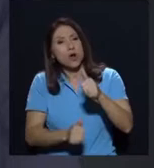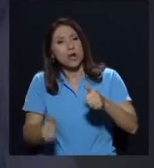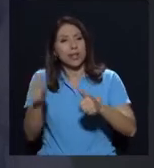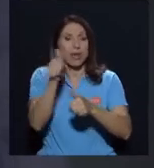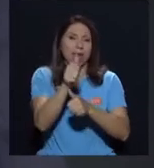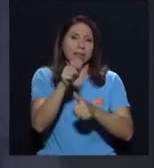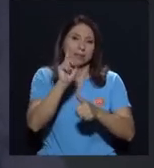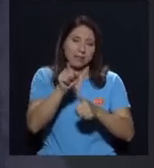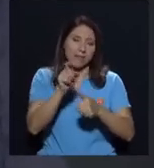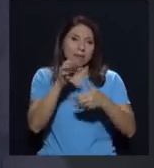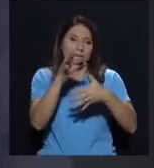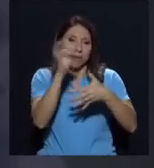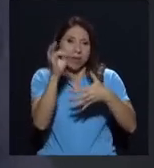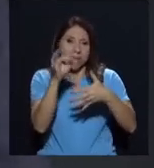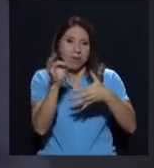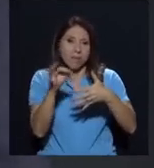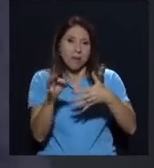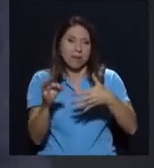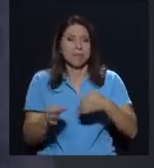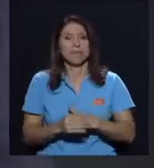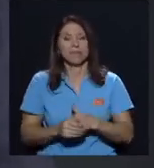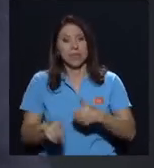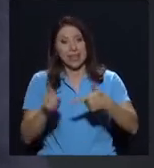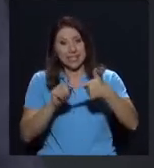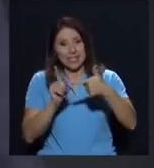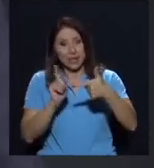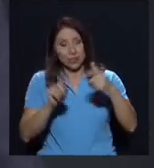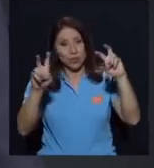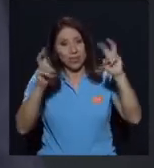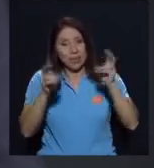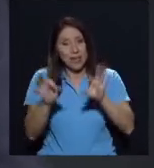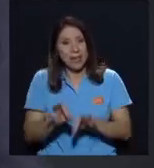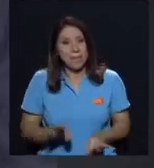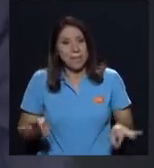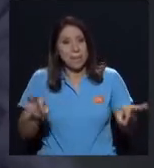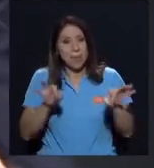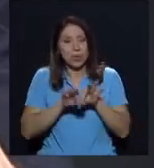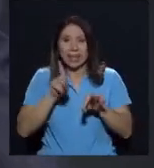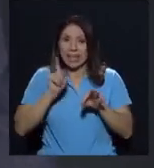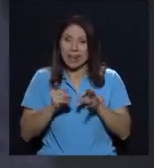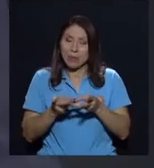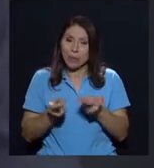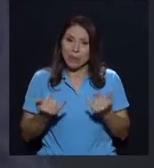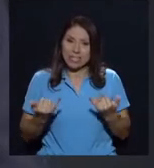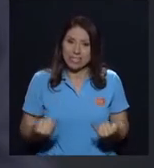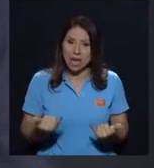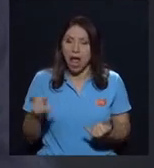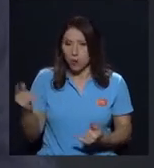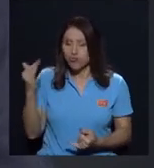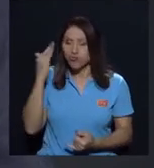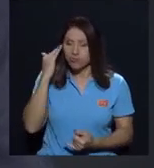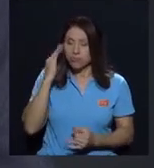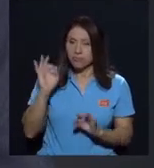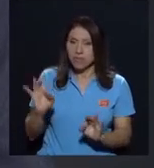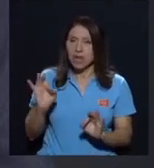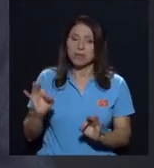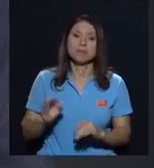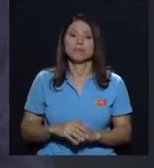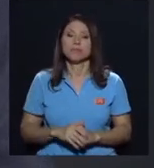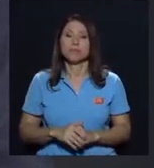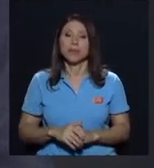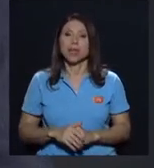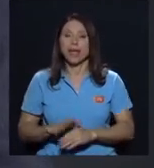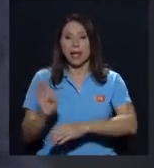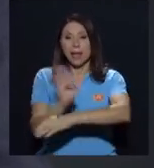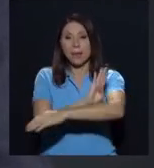segundo tema que me parece que es importante y que es inmediato y usted lo conoce bien y el